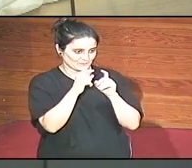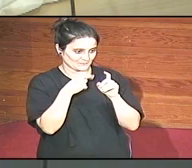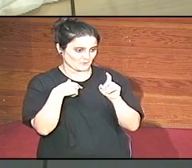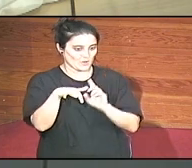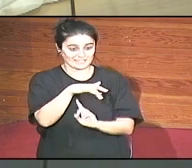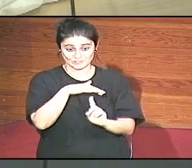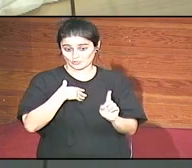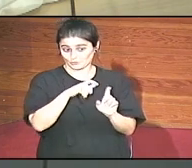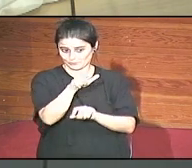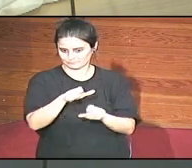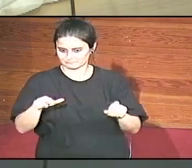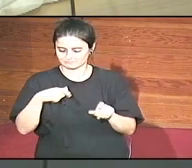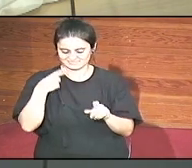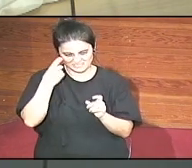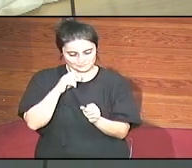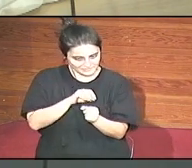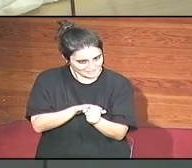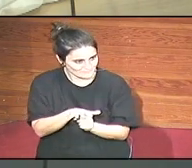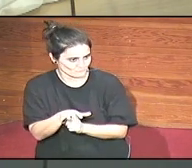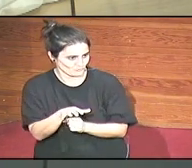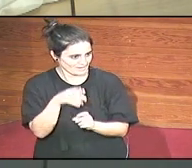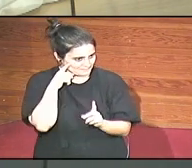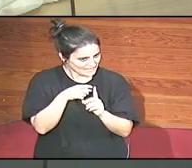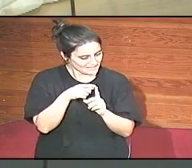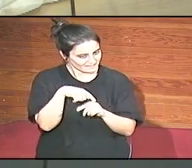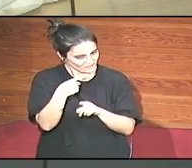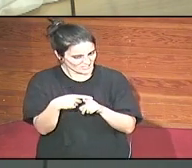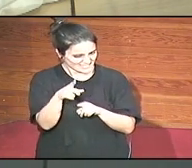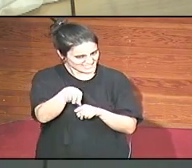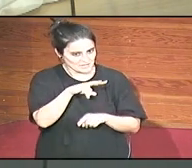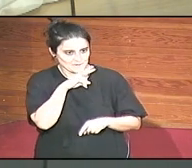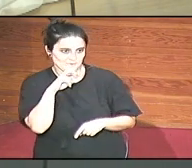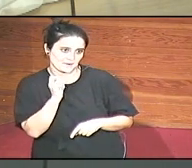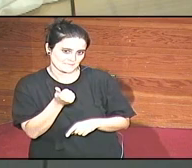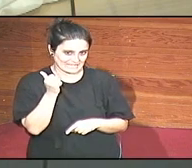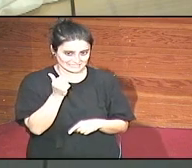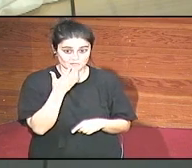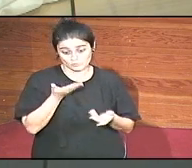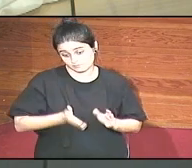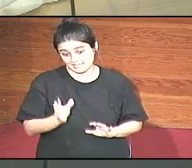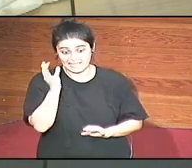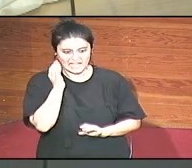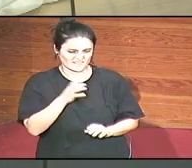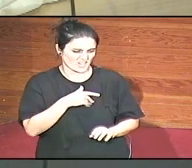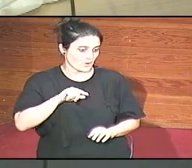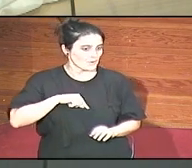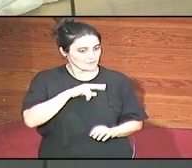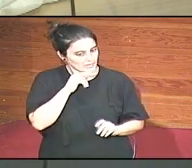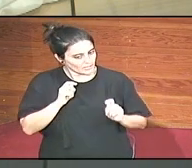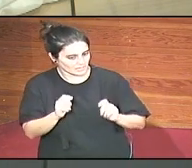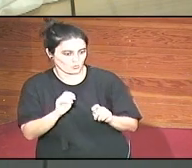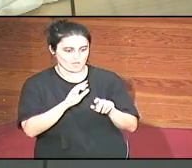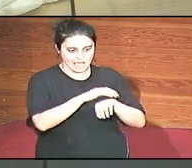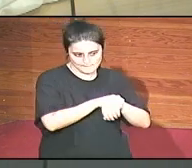el que valoren las cosas el que educar en unos valores en este caso a mis hijas o también a mis colegas a mí a mi